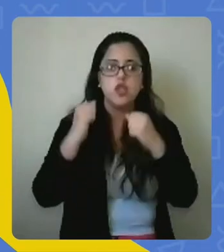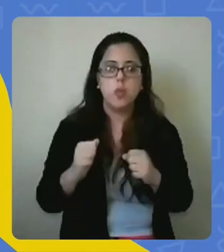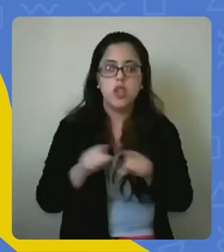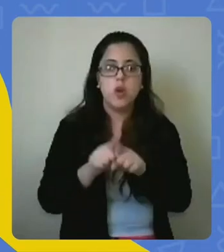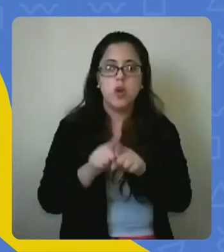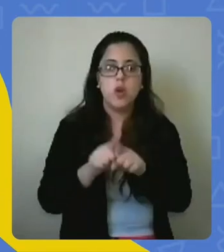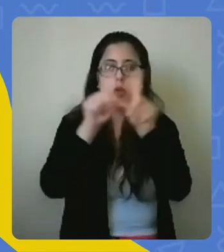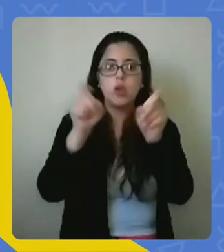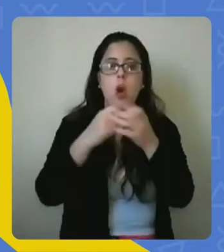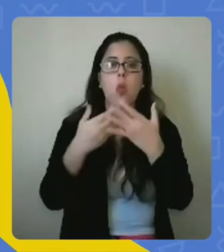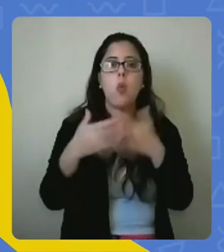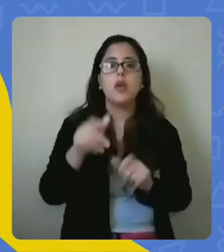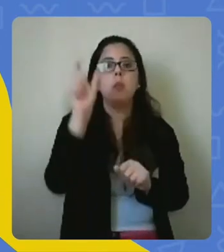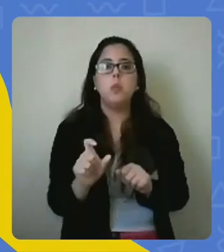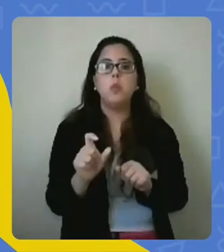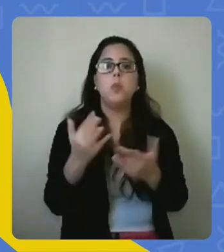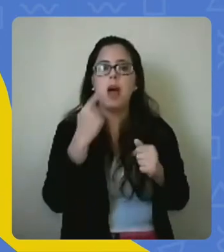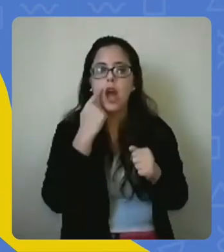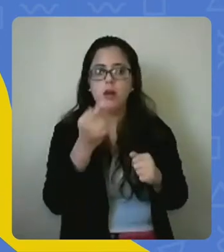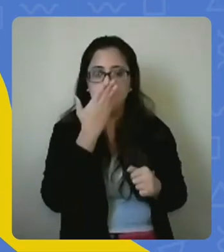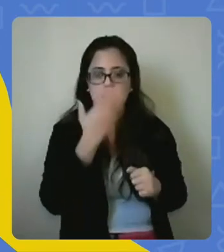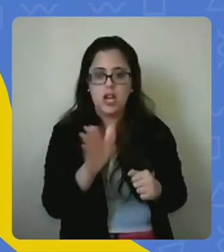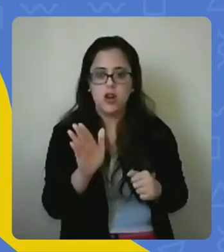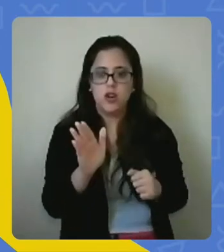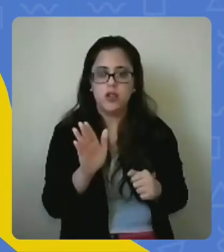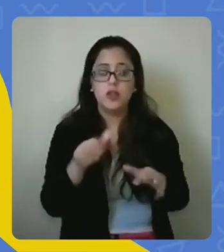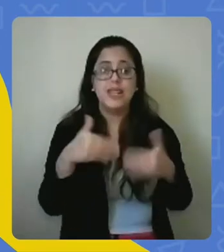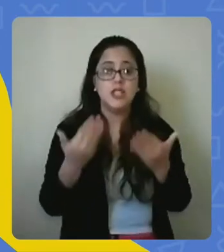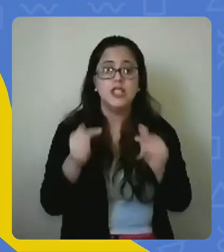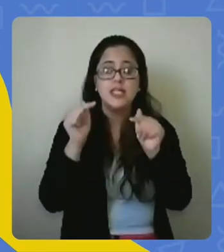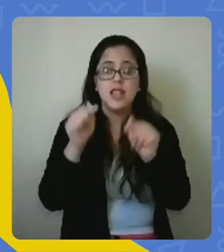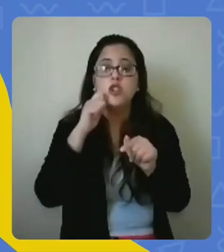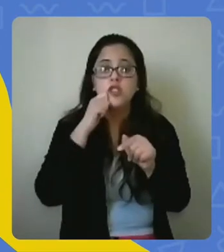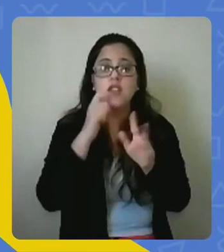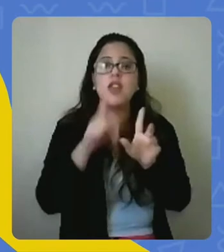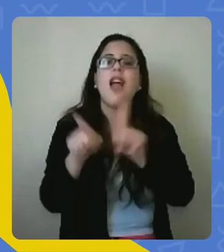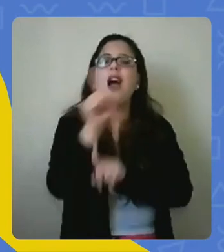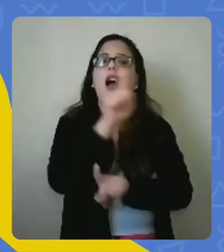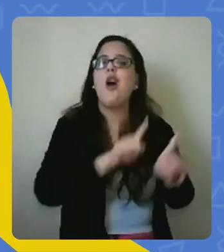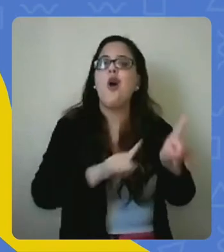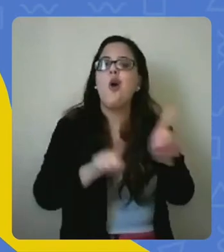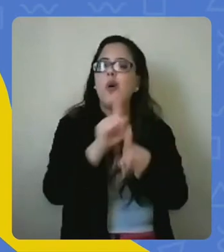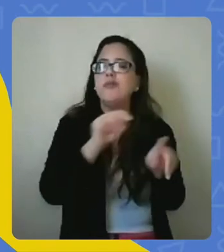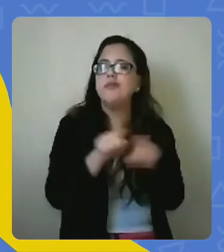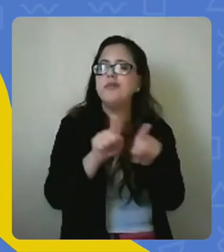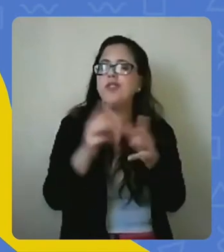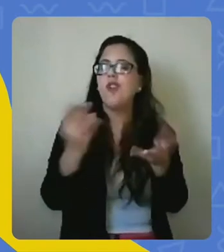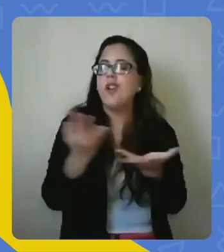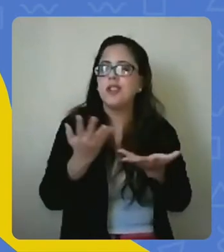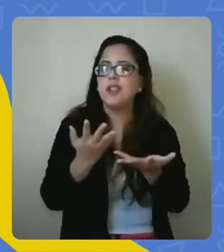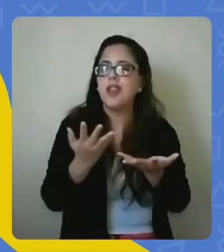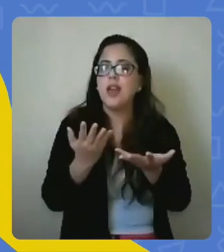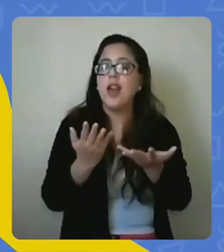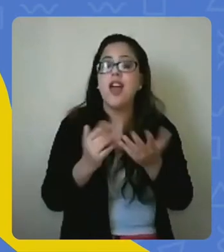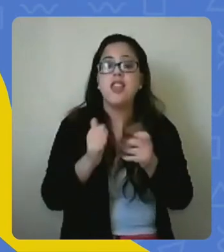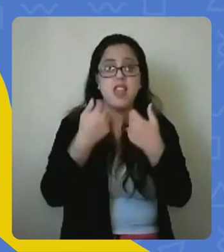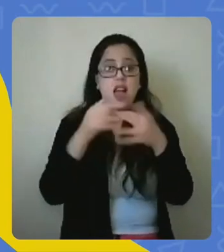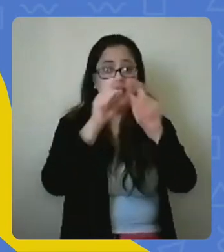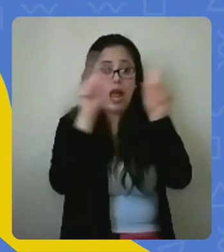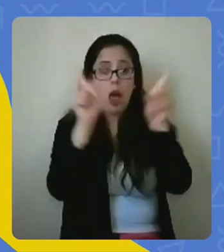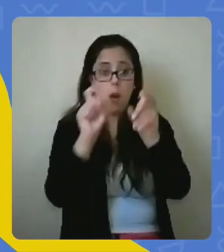para conocerlo mejor. Entonces es una excusa como a partir de las preguntas que se van generando, todos